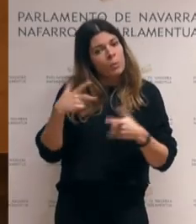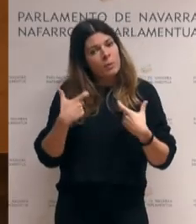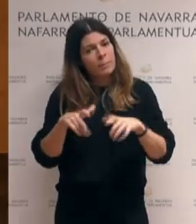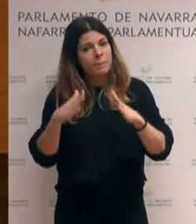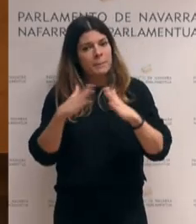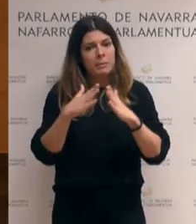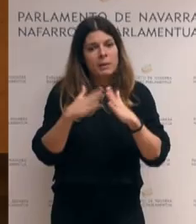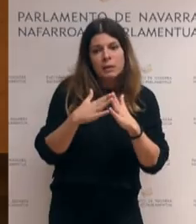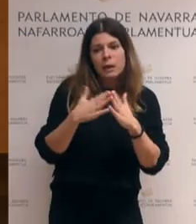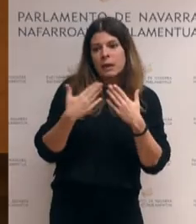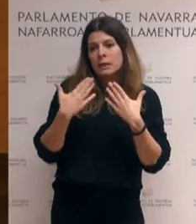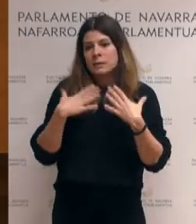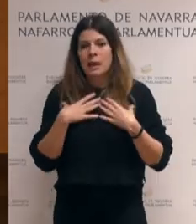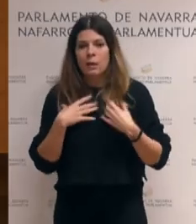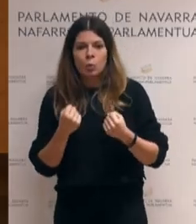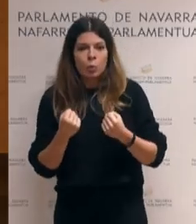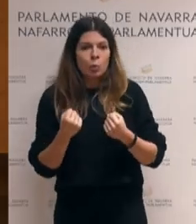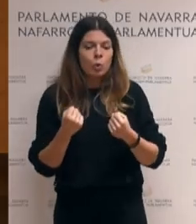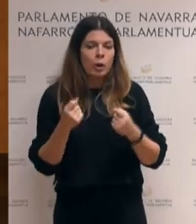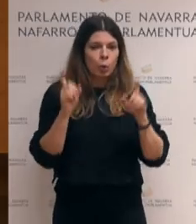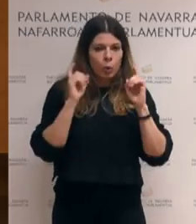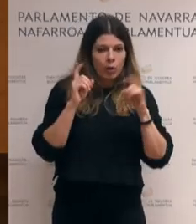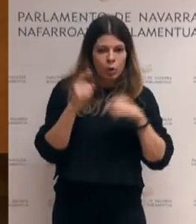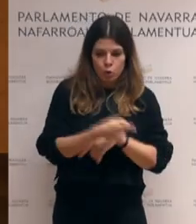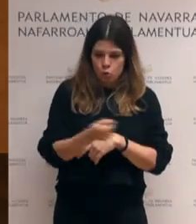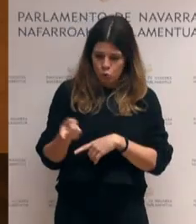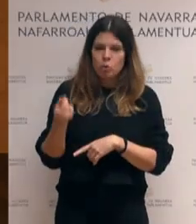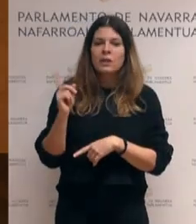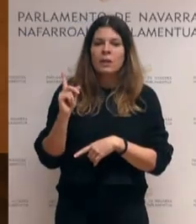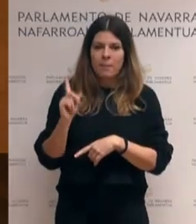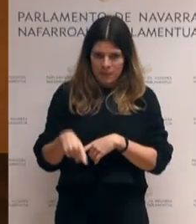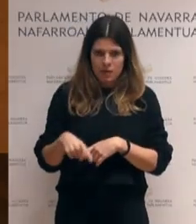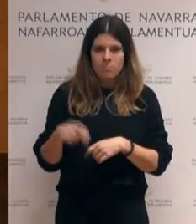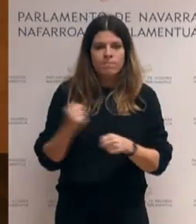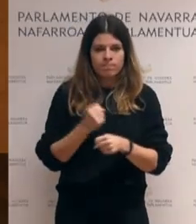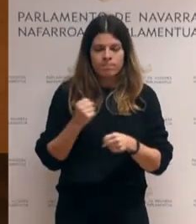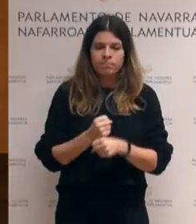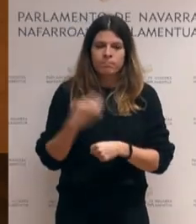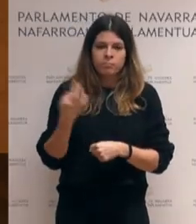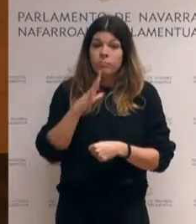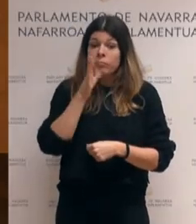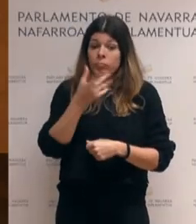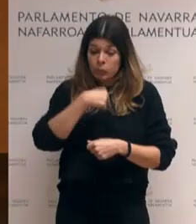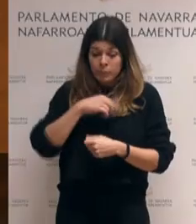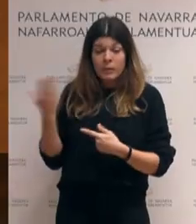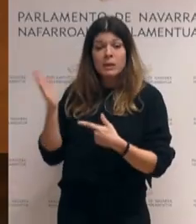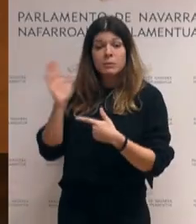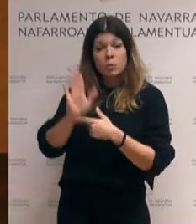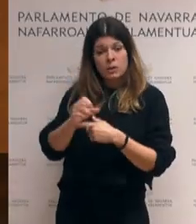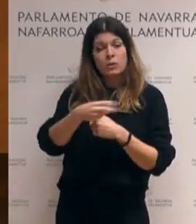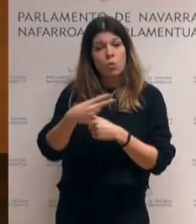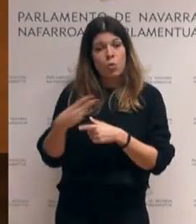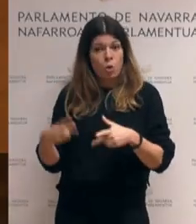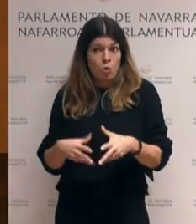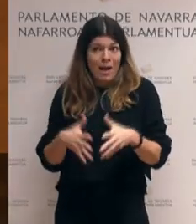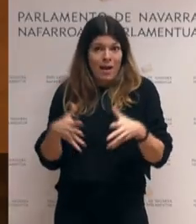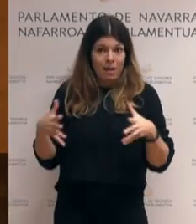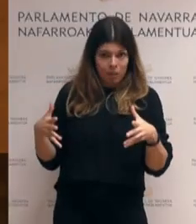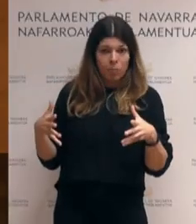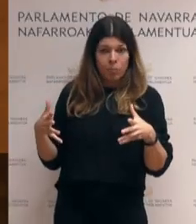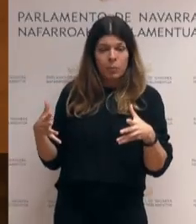vivienda de salud y de Educación por eso presentamos una amplia propuesta de resolución en la